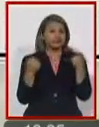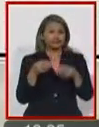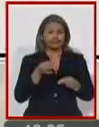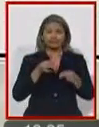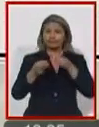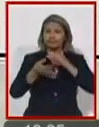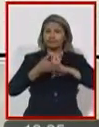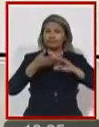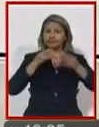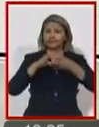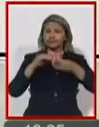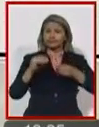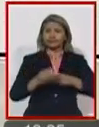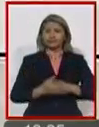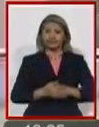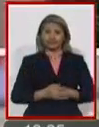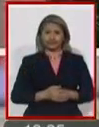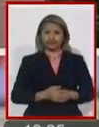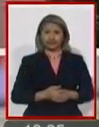cuenta, por favor, adelante.